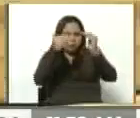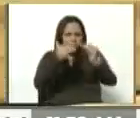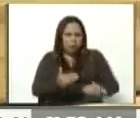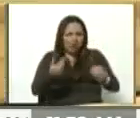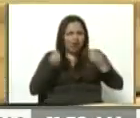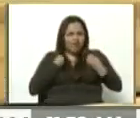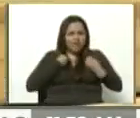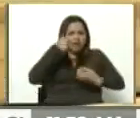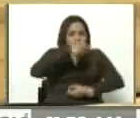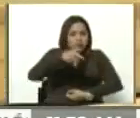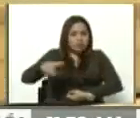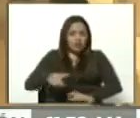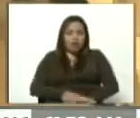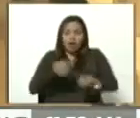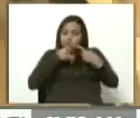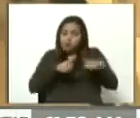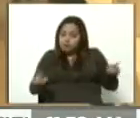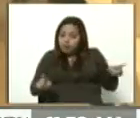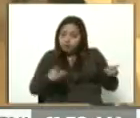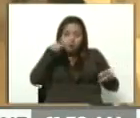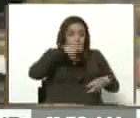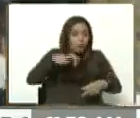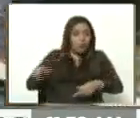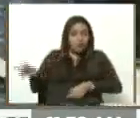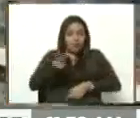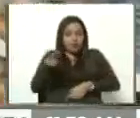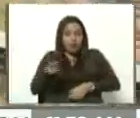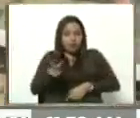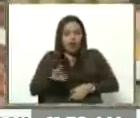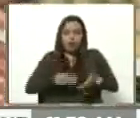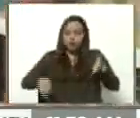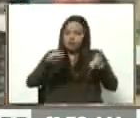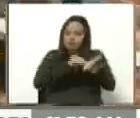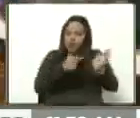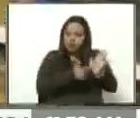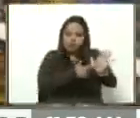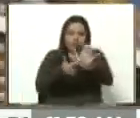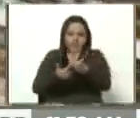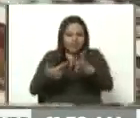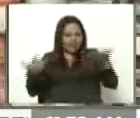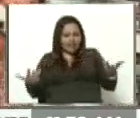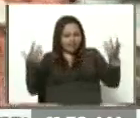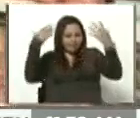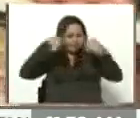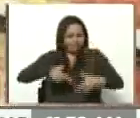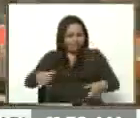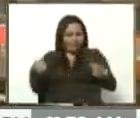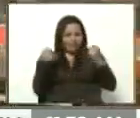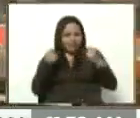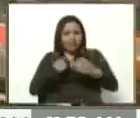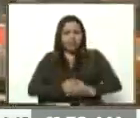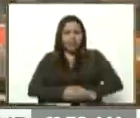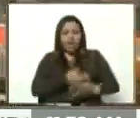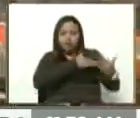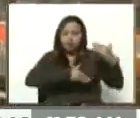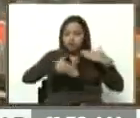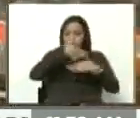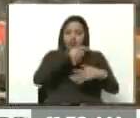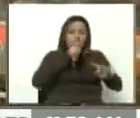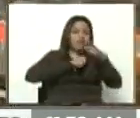población. Sin embargo, el pueblo de Venezuela nuevamente demostró de qué está hecho, superando obstáculos